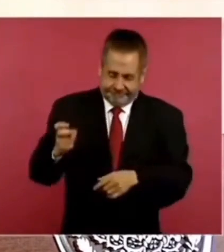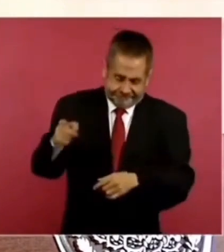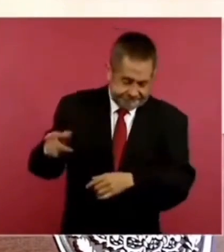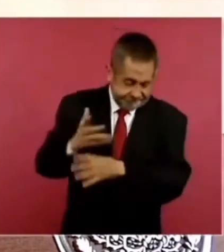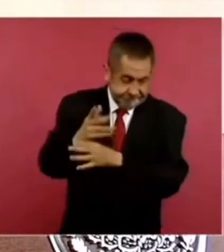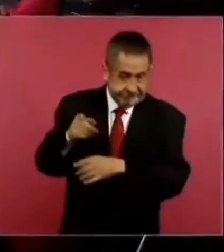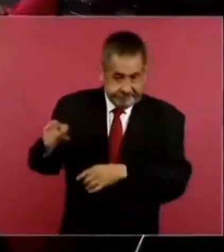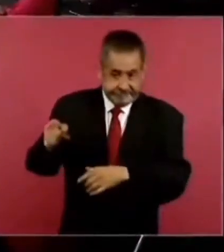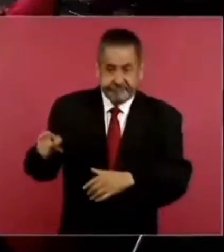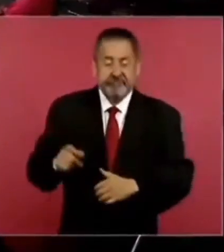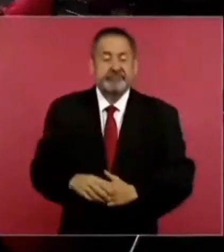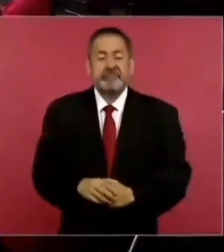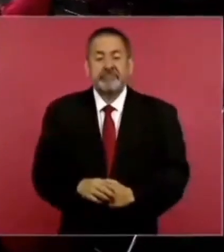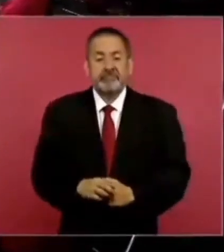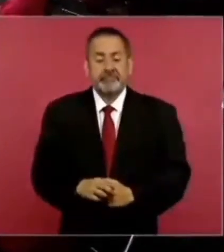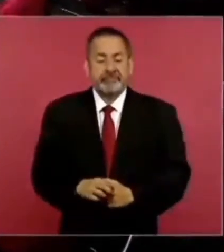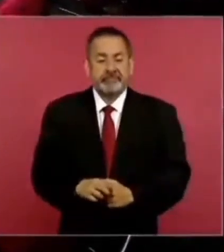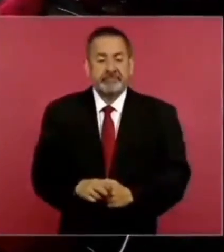con